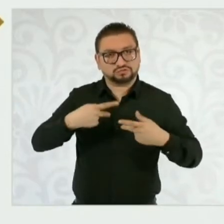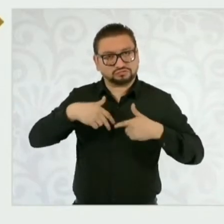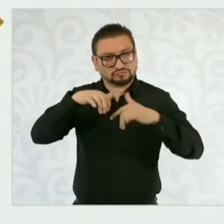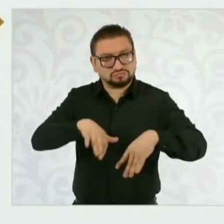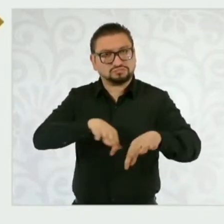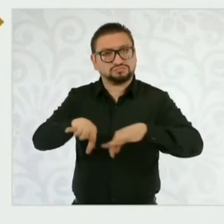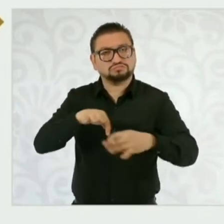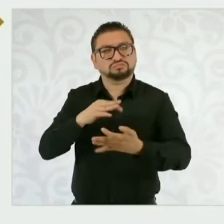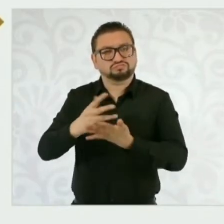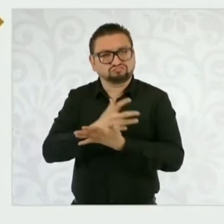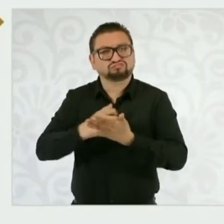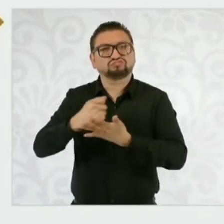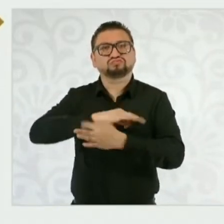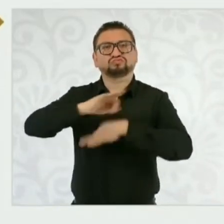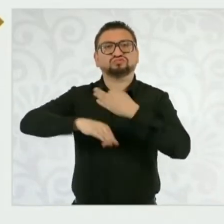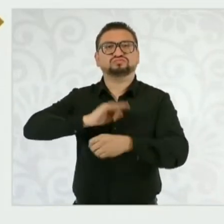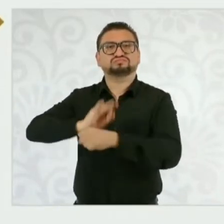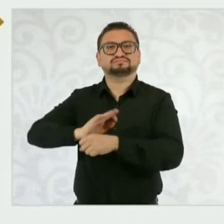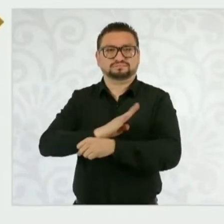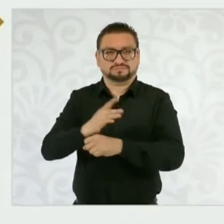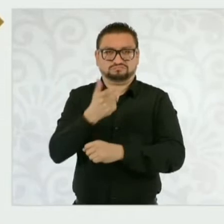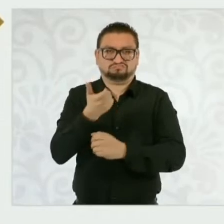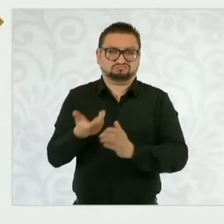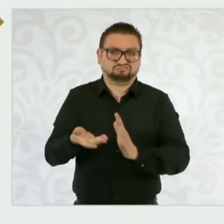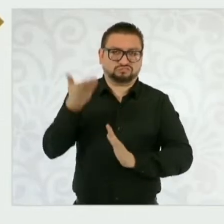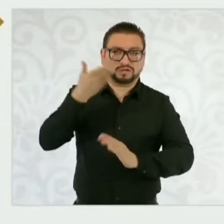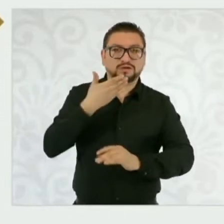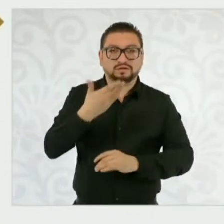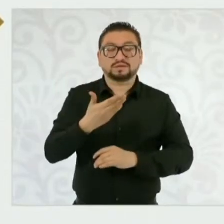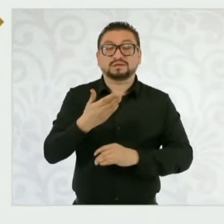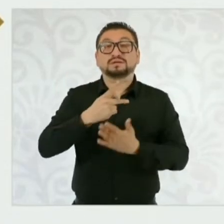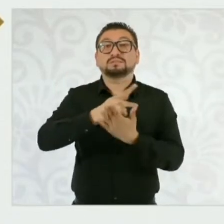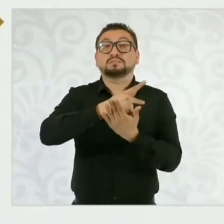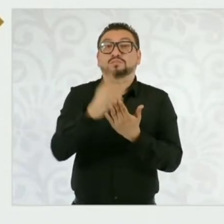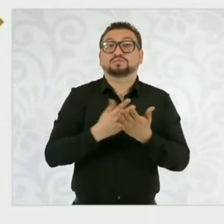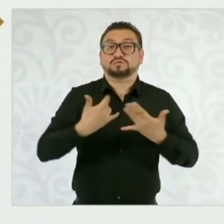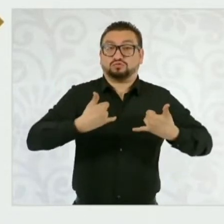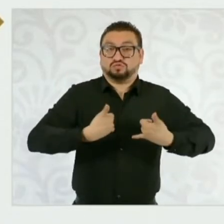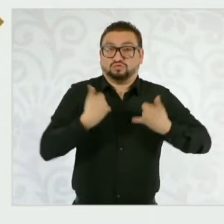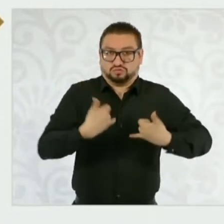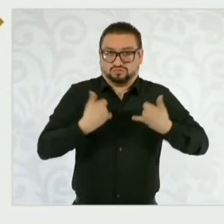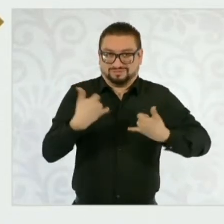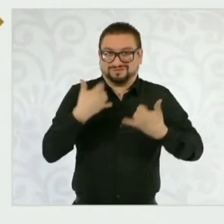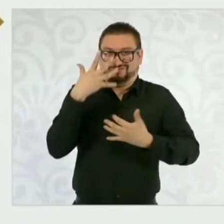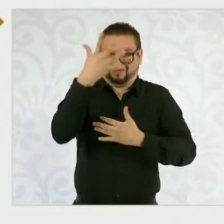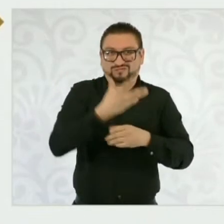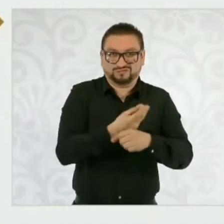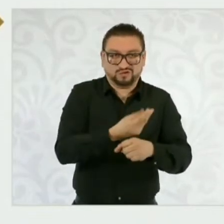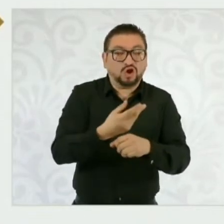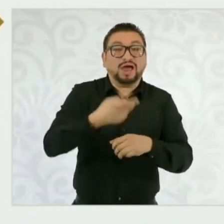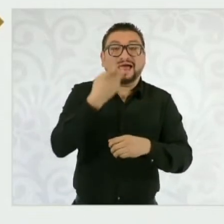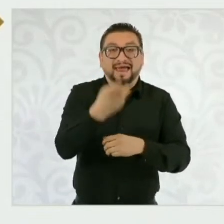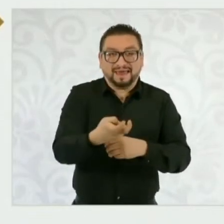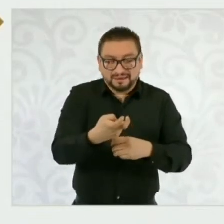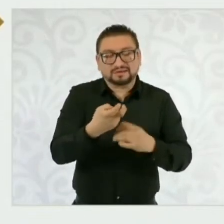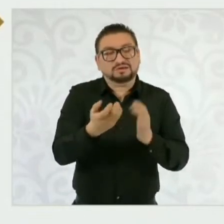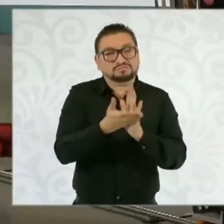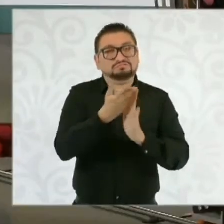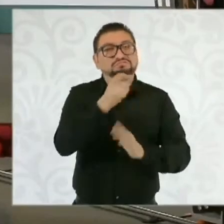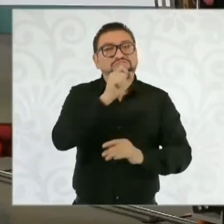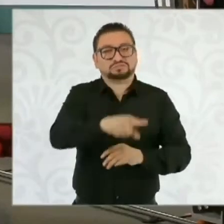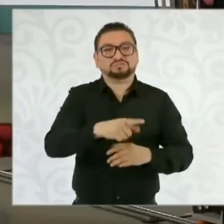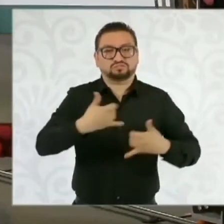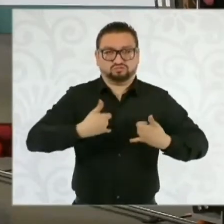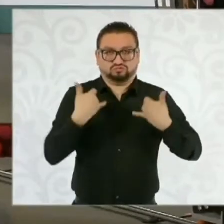y para todos. Y también podemos destacar el propio programa Jóvenes Construyendo el Futuro, que ha contribuido no solamente a la incorporación